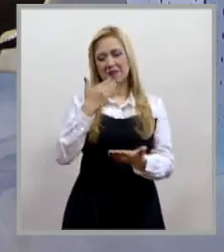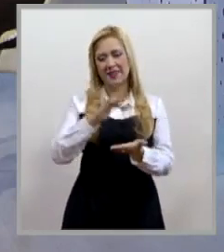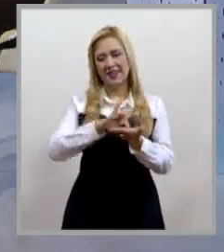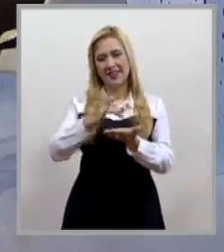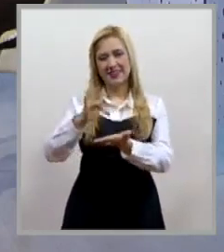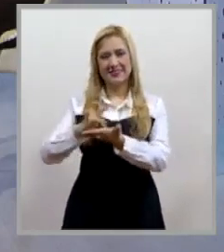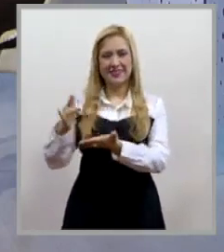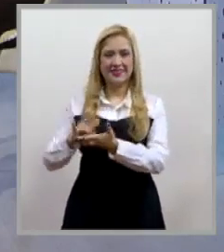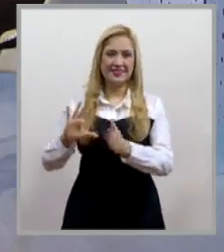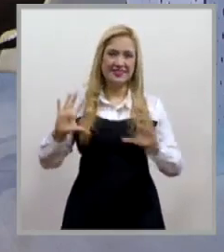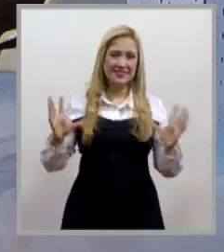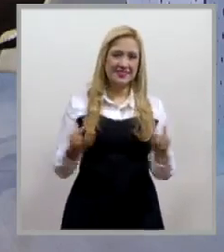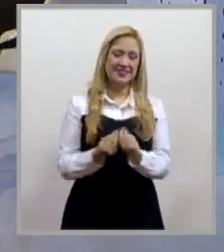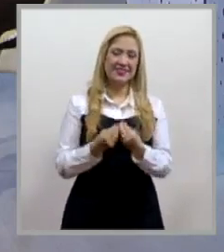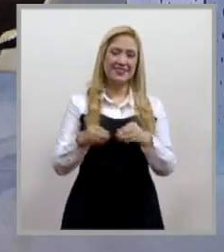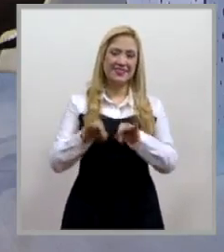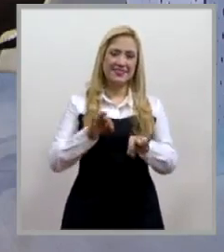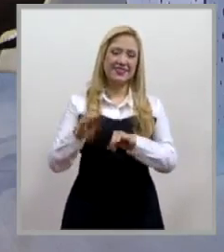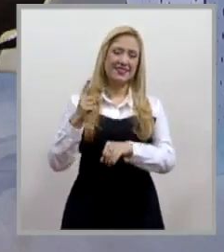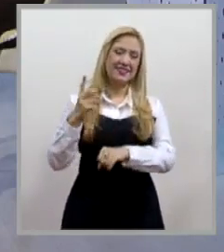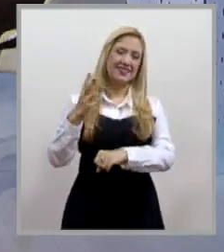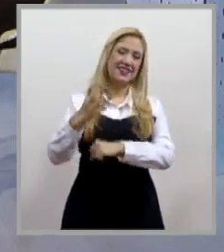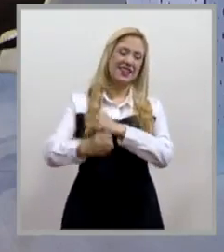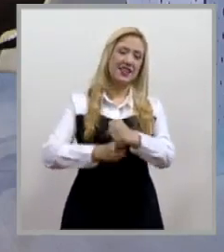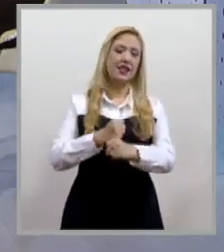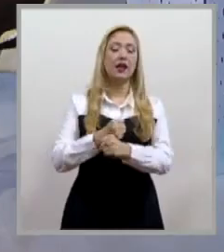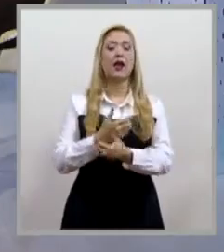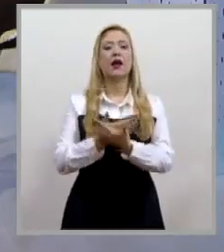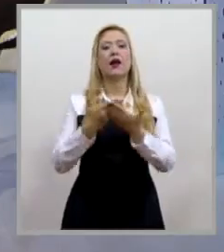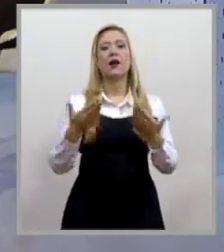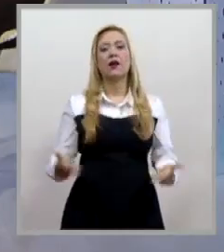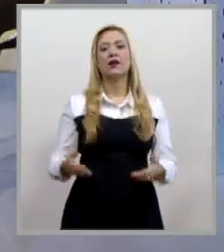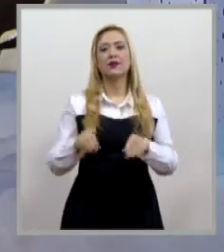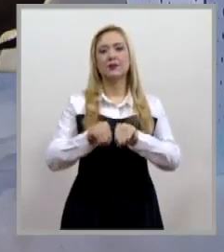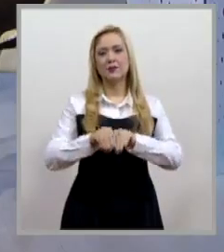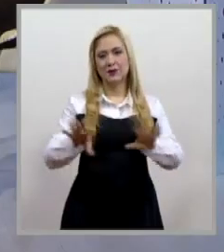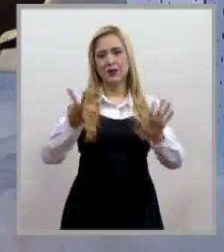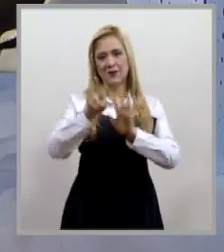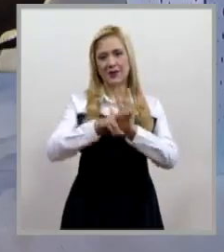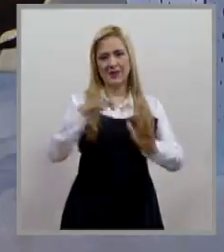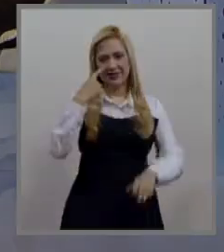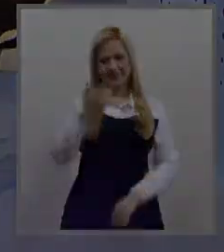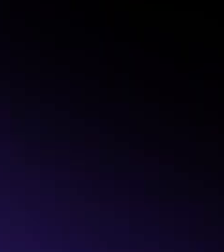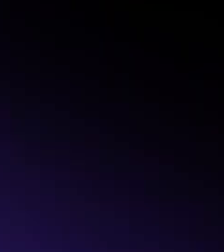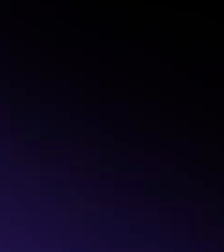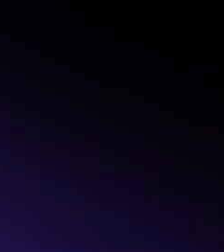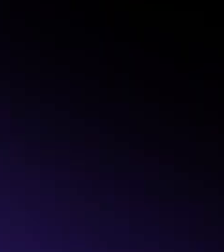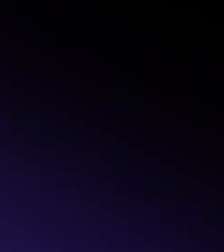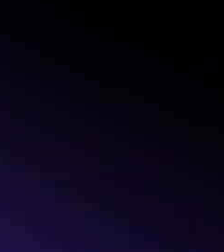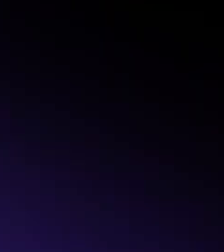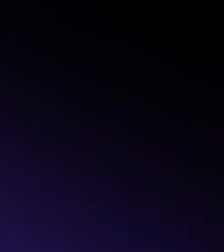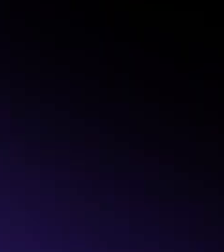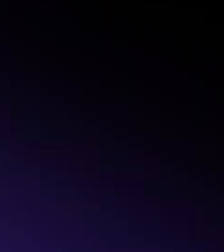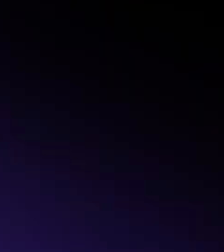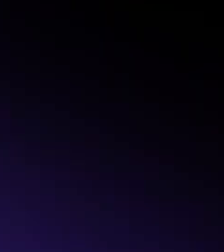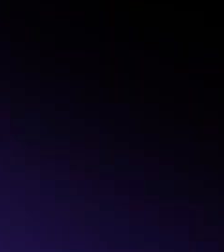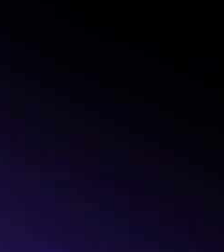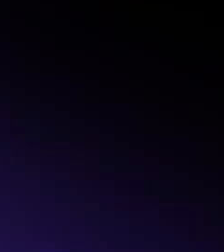años. Eh, para presentarles este programa 100, preparamos un videoclip de unos minutos.